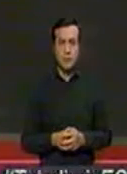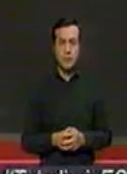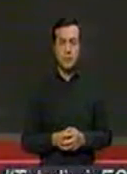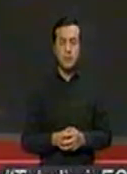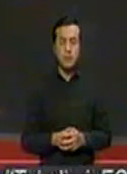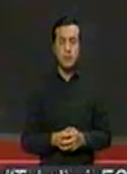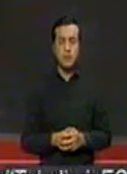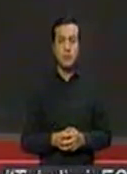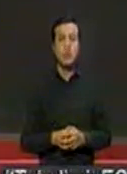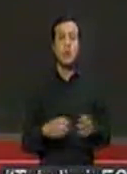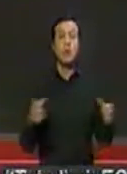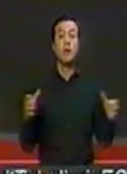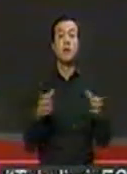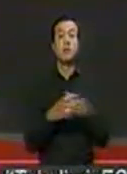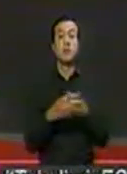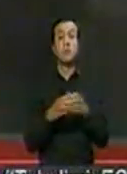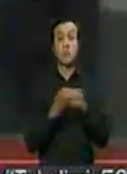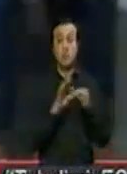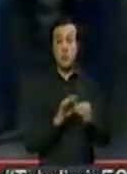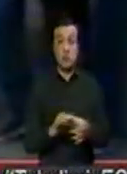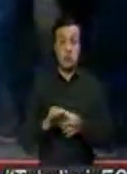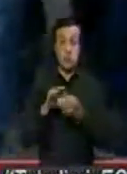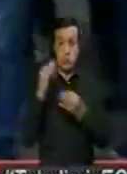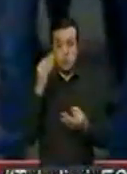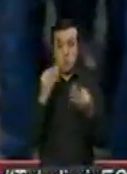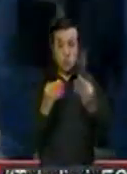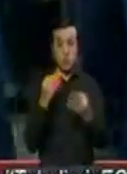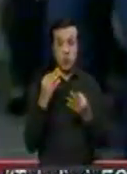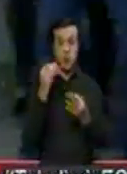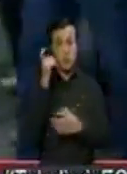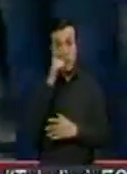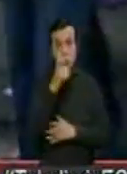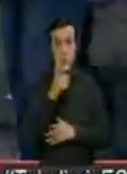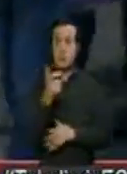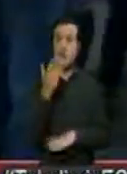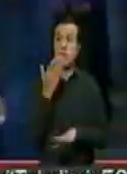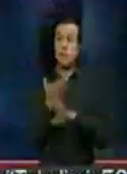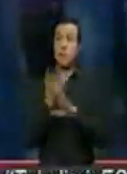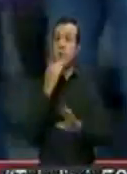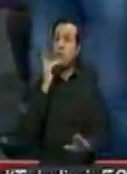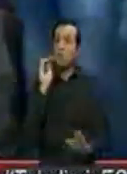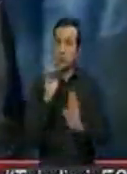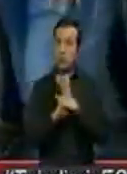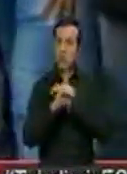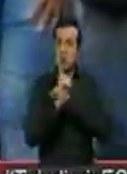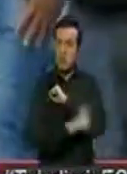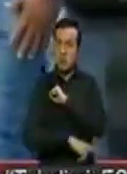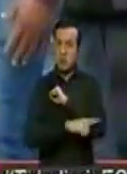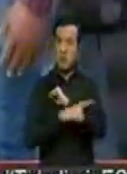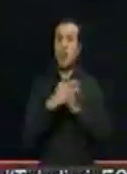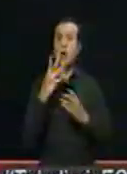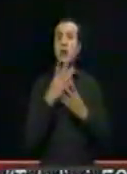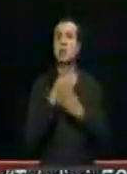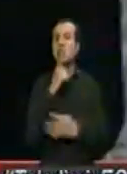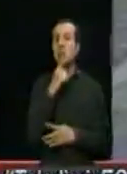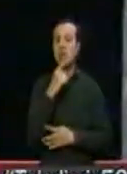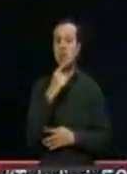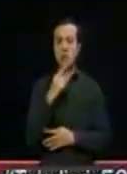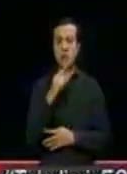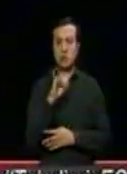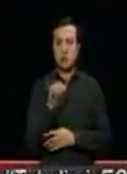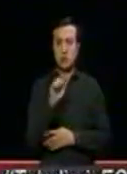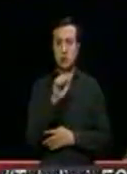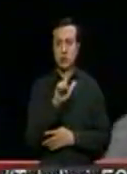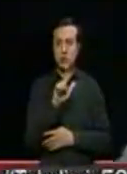La denominada Asociación Unidos por la Justicia presentó en la Fiscalía General una denuncia penal en contra de Gustavo Yalc y 23